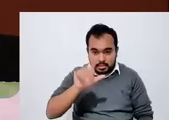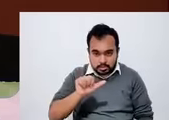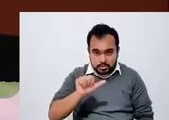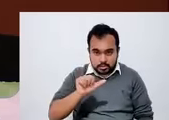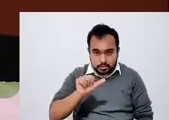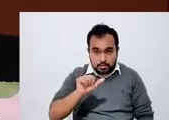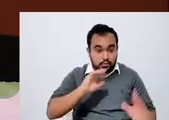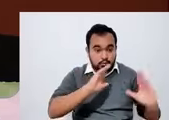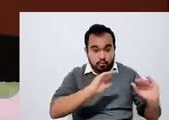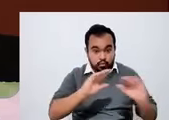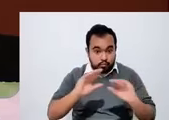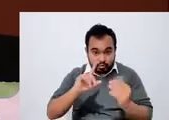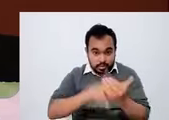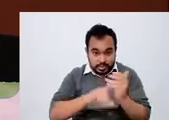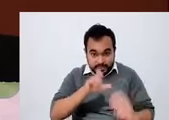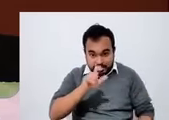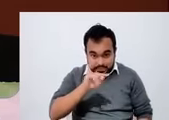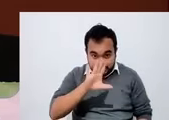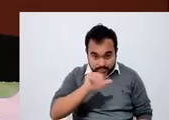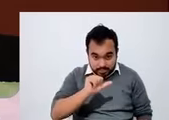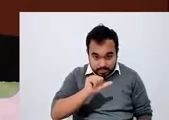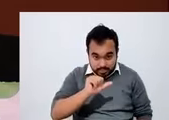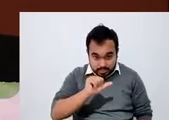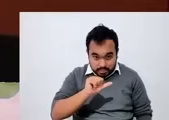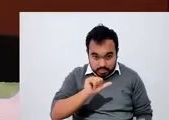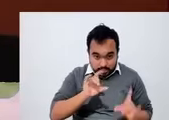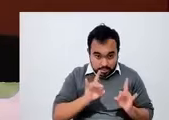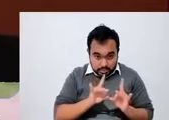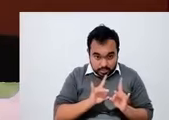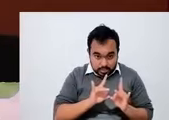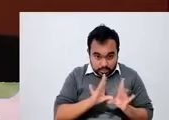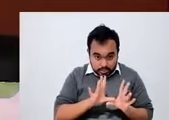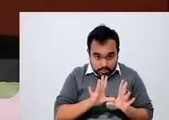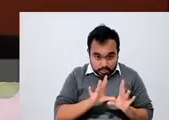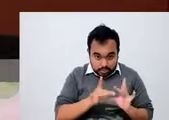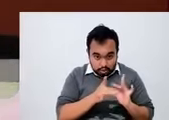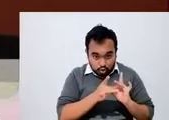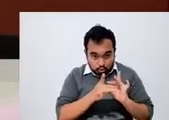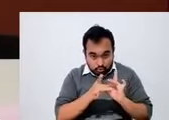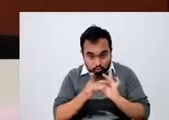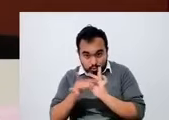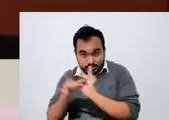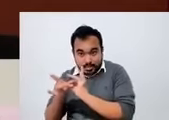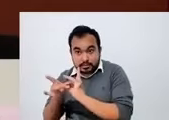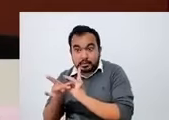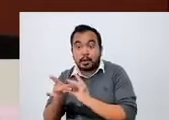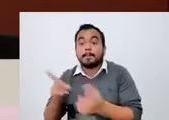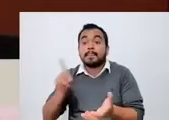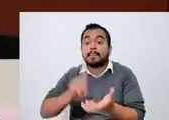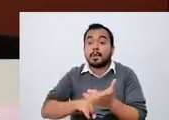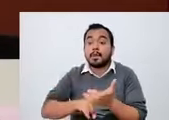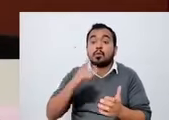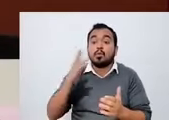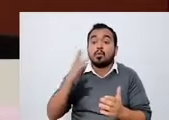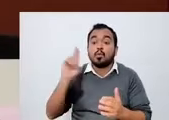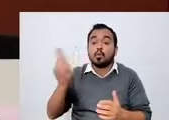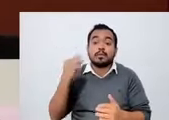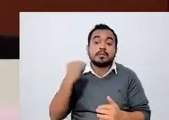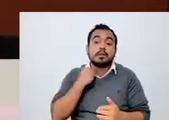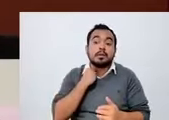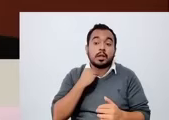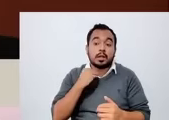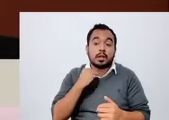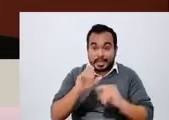en éticas consecuencialistas? ¿Cree que enseñar ética en las facultades de Derecho o en otros espacios